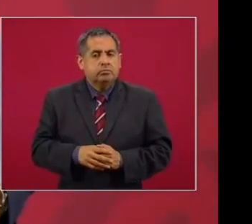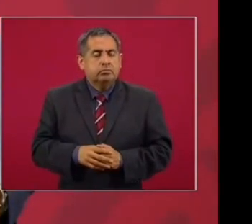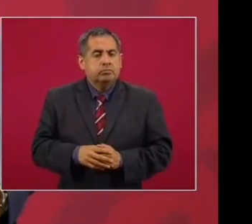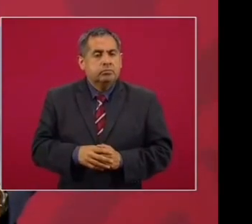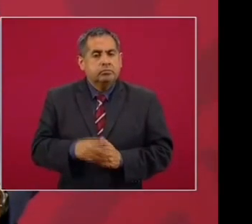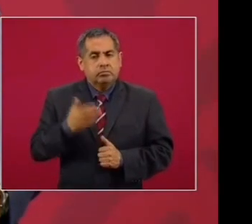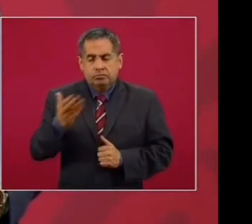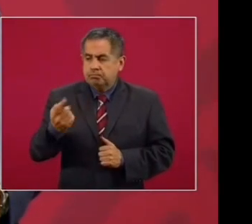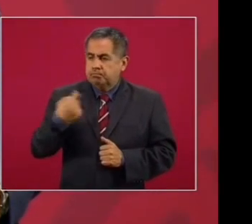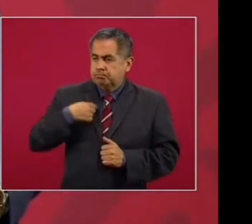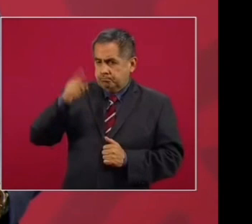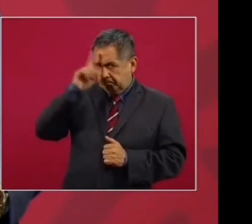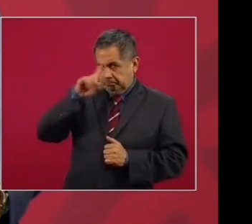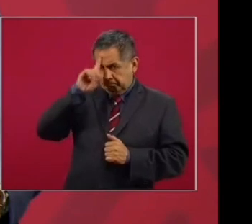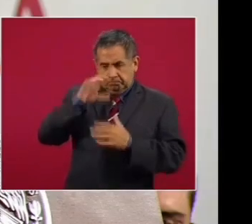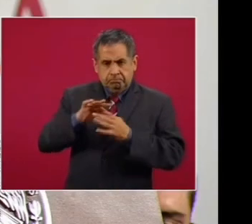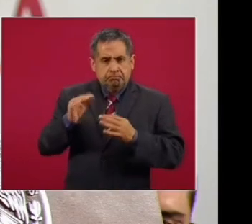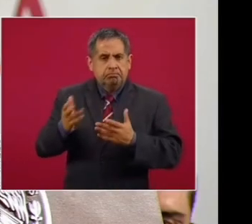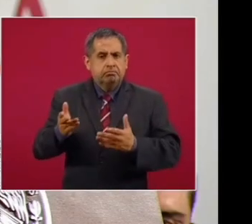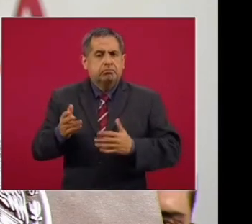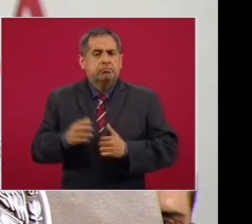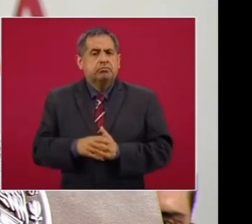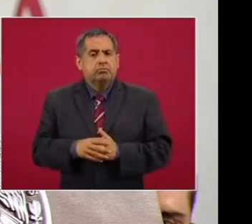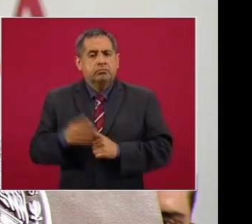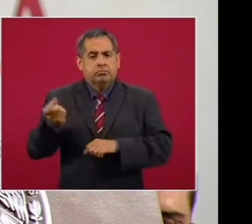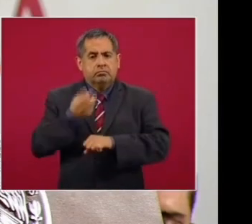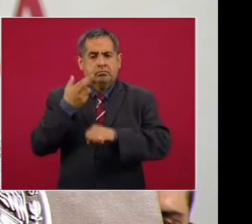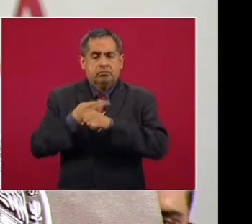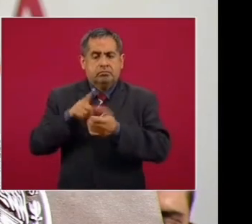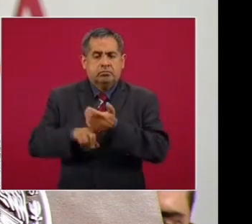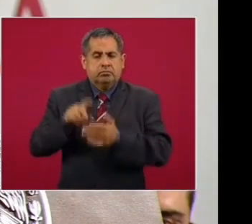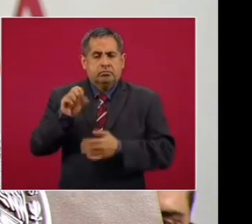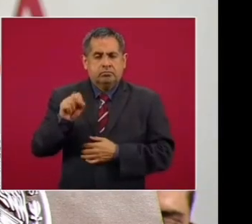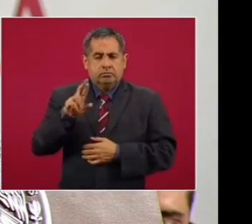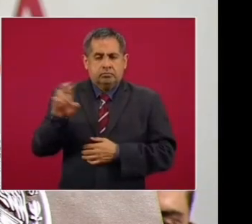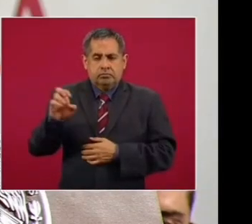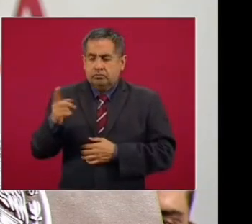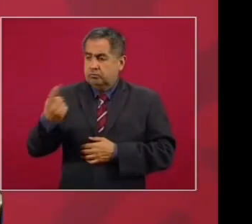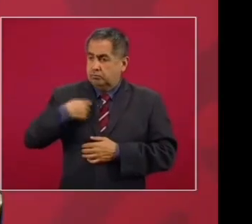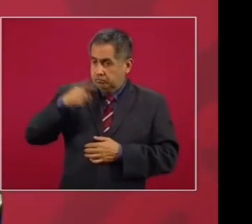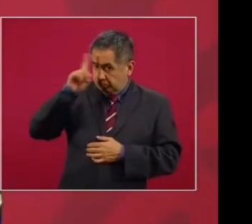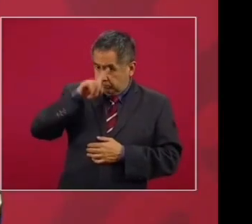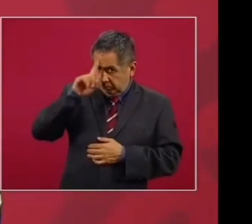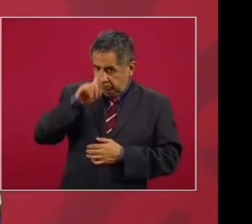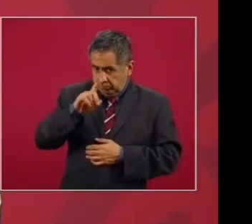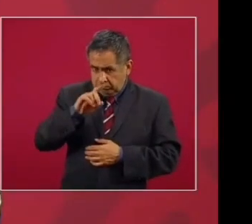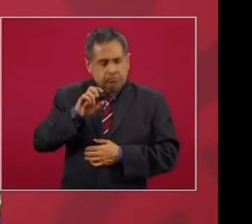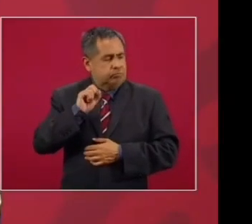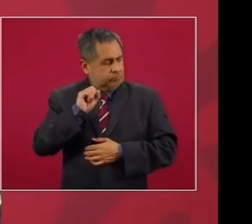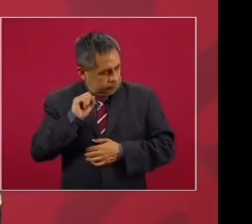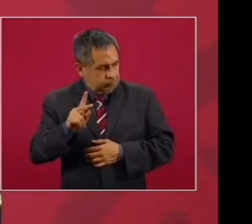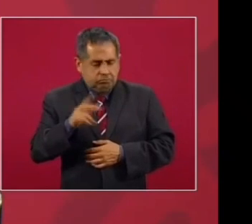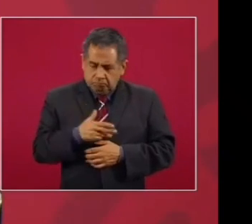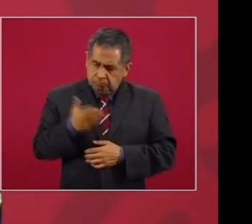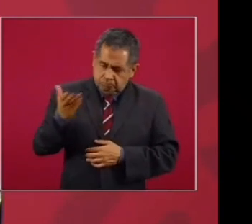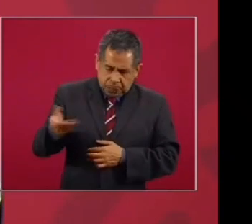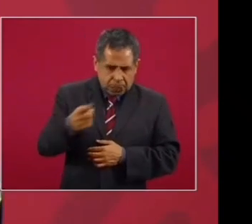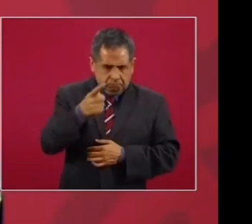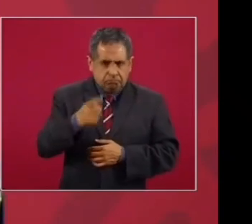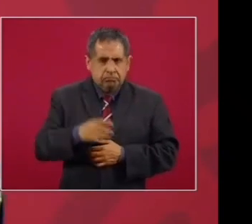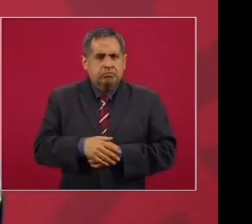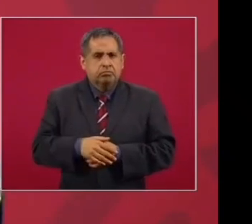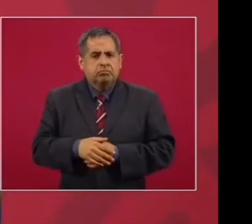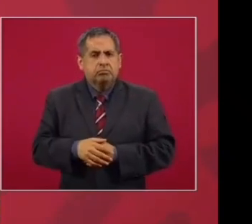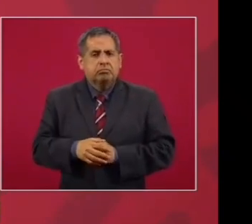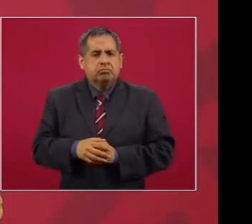lo sugirió el secretario de Relaciones Exteriores, Marcelo Ebrard, de